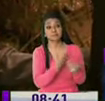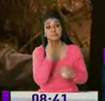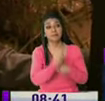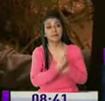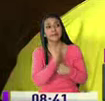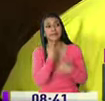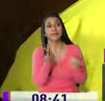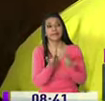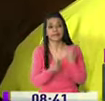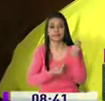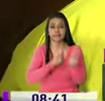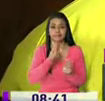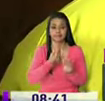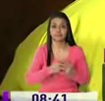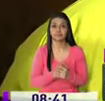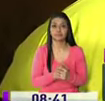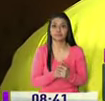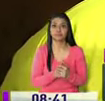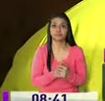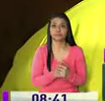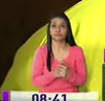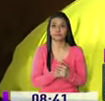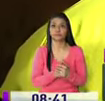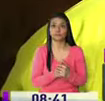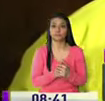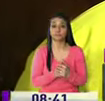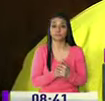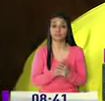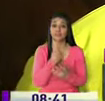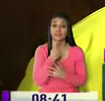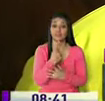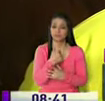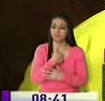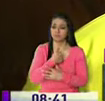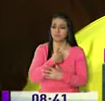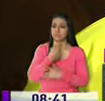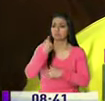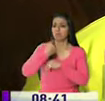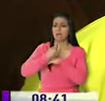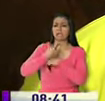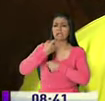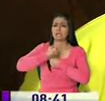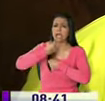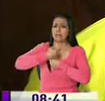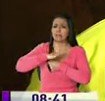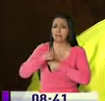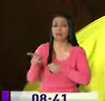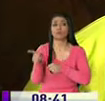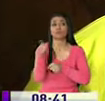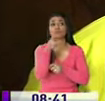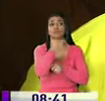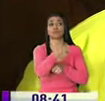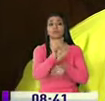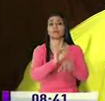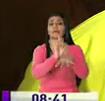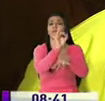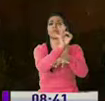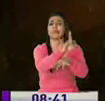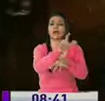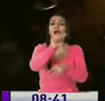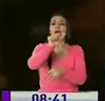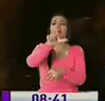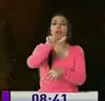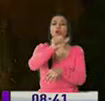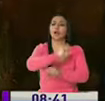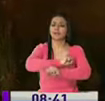disposiciones. Manifestó que lo habían contratado para que lo lleve hasta la altura de Aló.